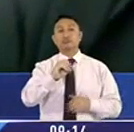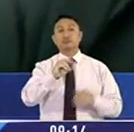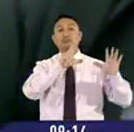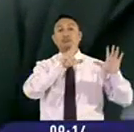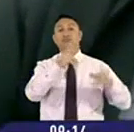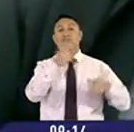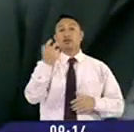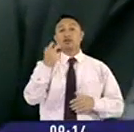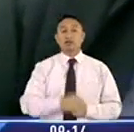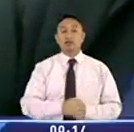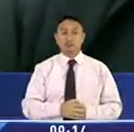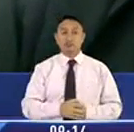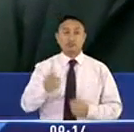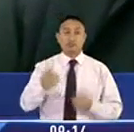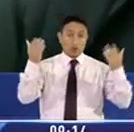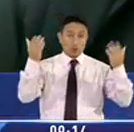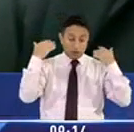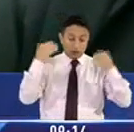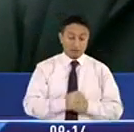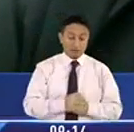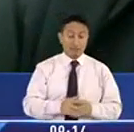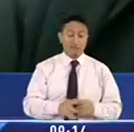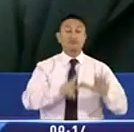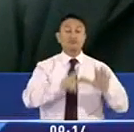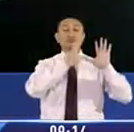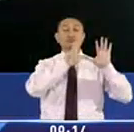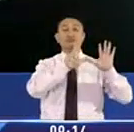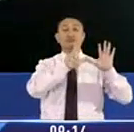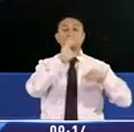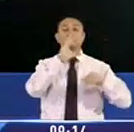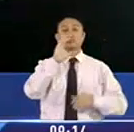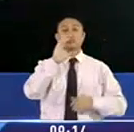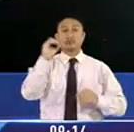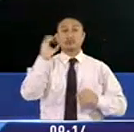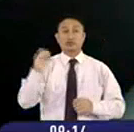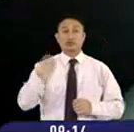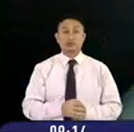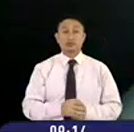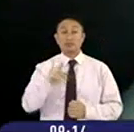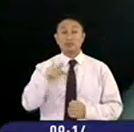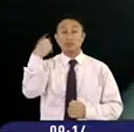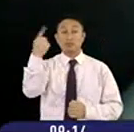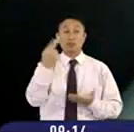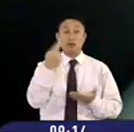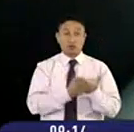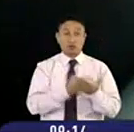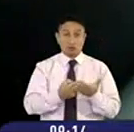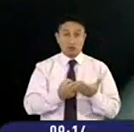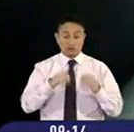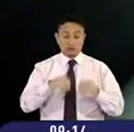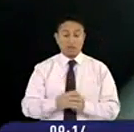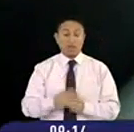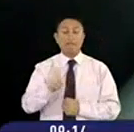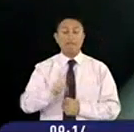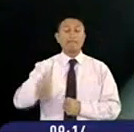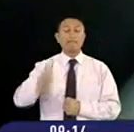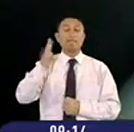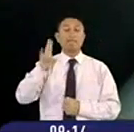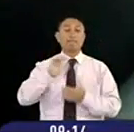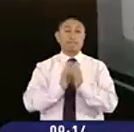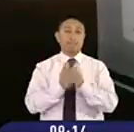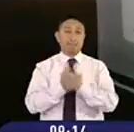813 y en Guayaquil está 800. La próxima reunión del Consejo estaría prevista para el viernes 17 de